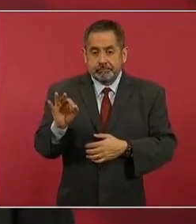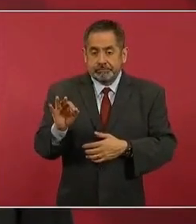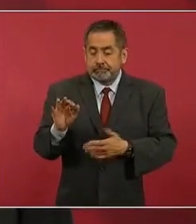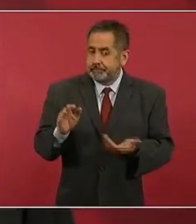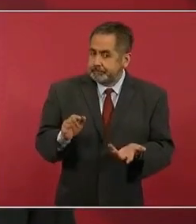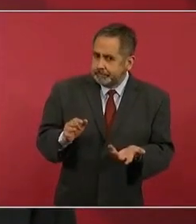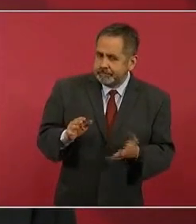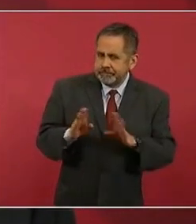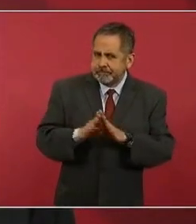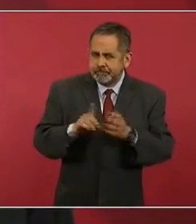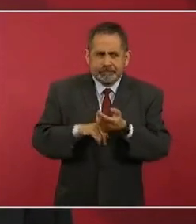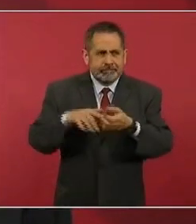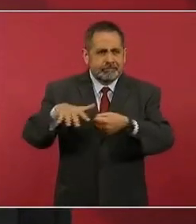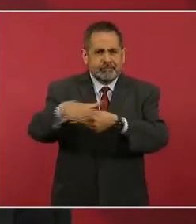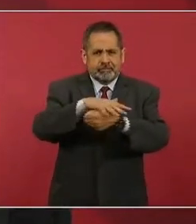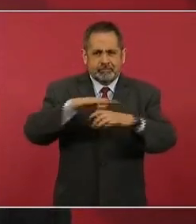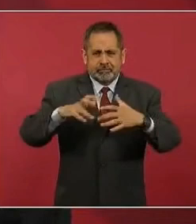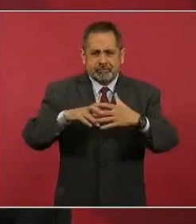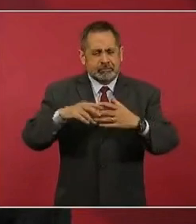siendo